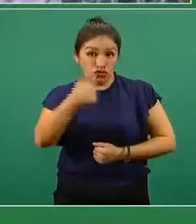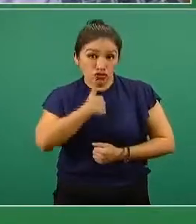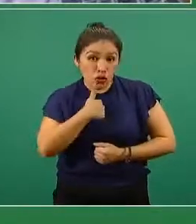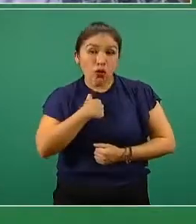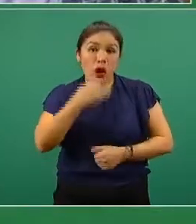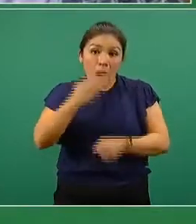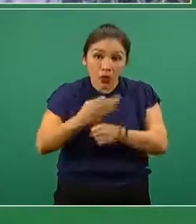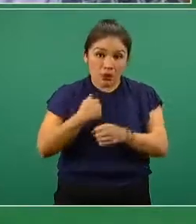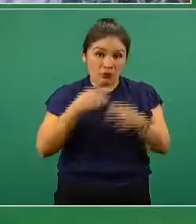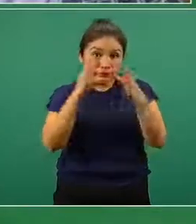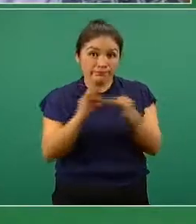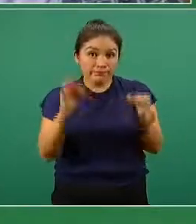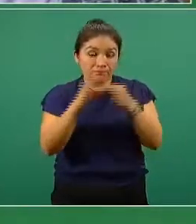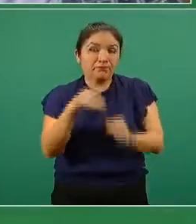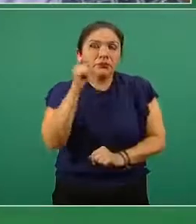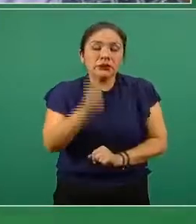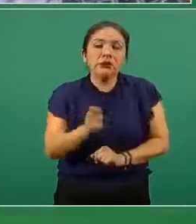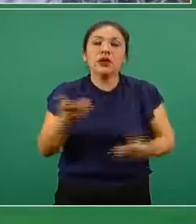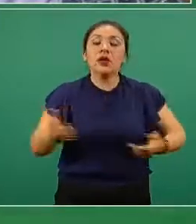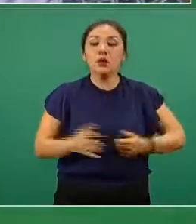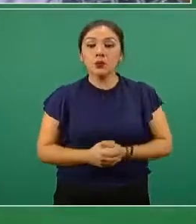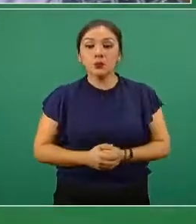pudiera comentar es que